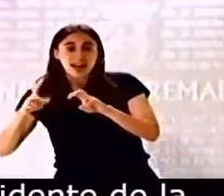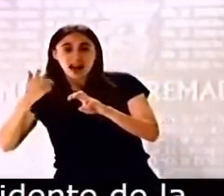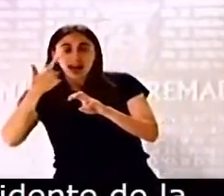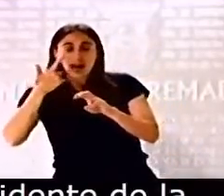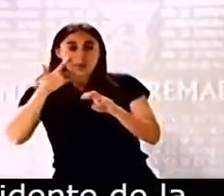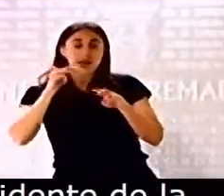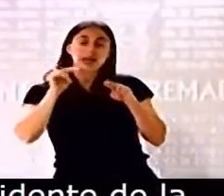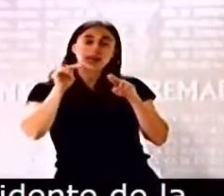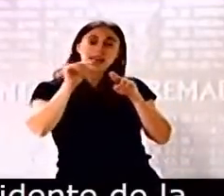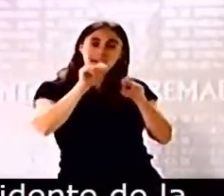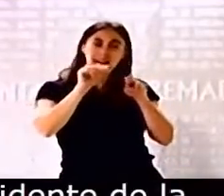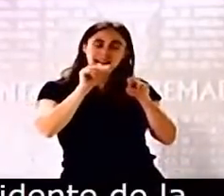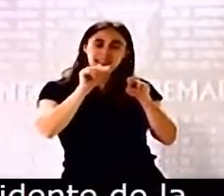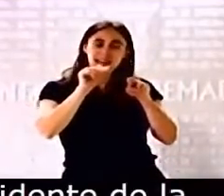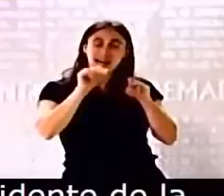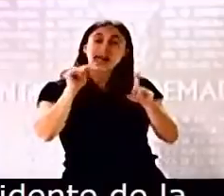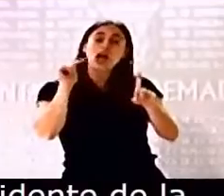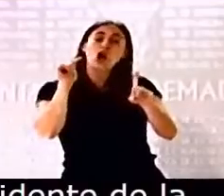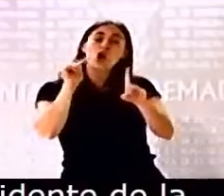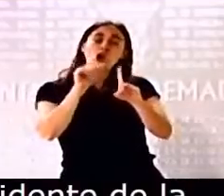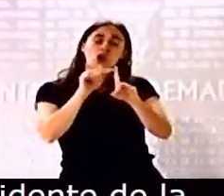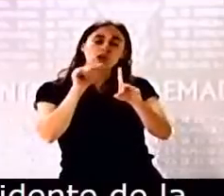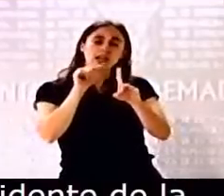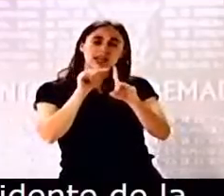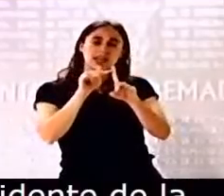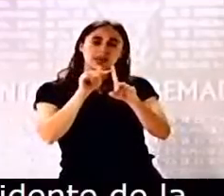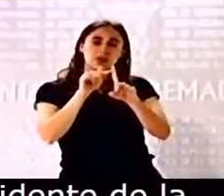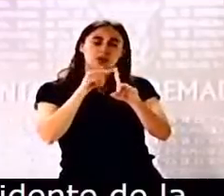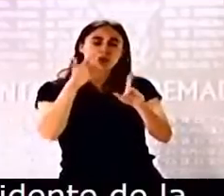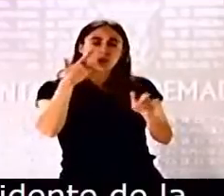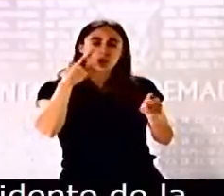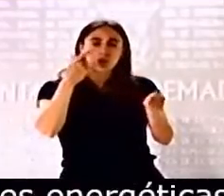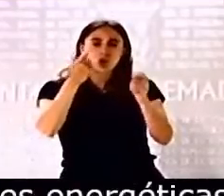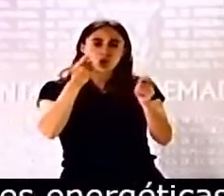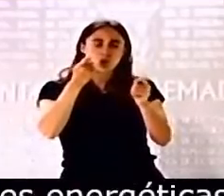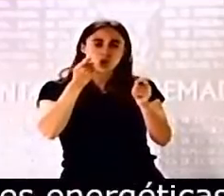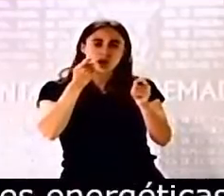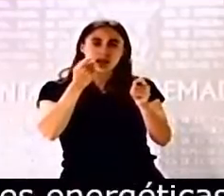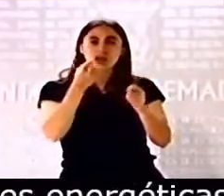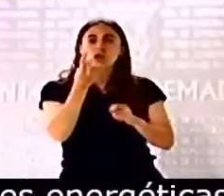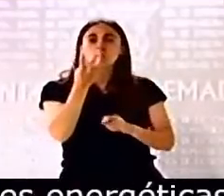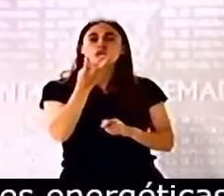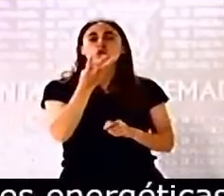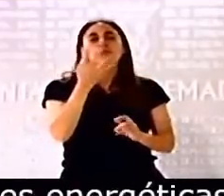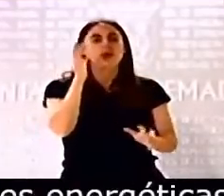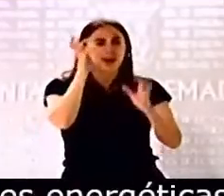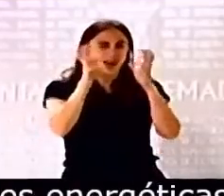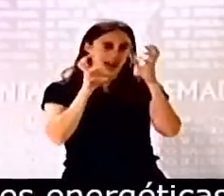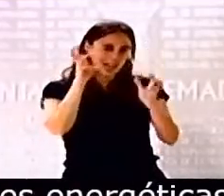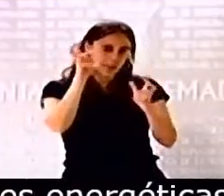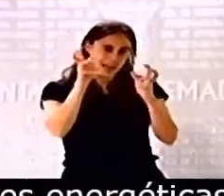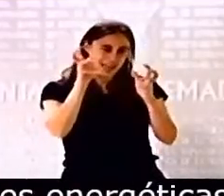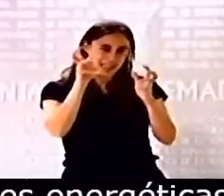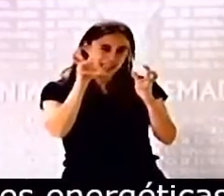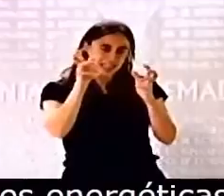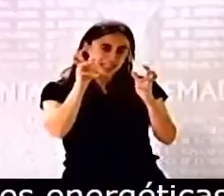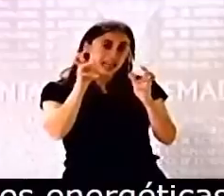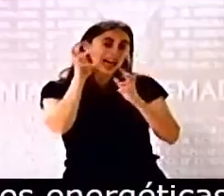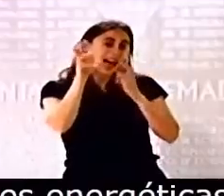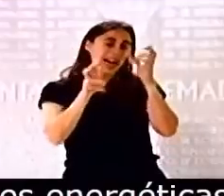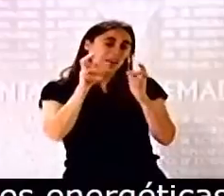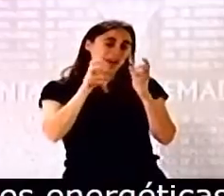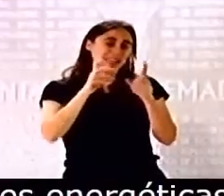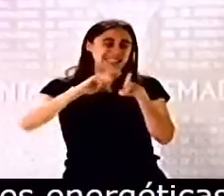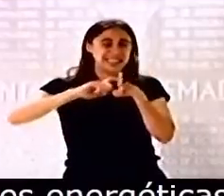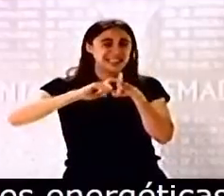que tienen como objetivo controlar las poblaciones de determinadas